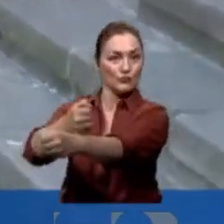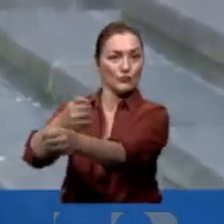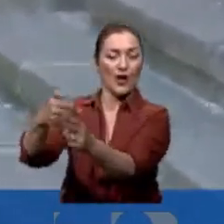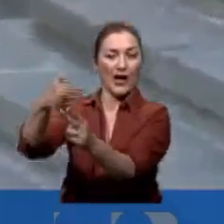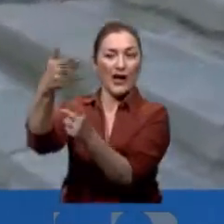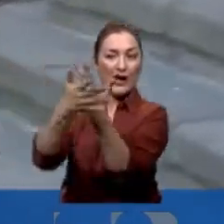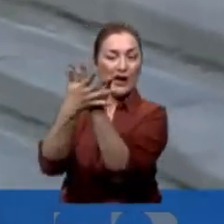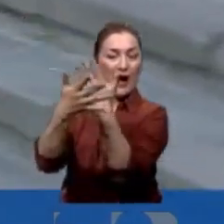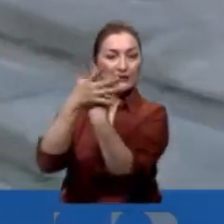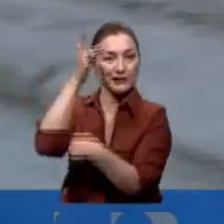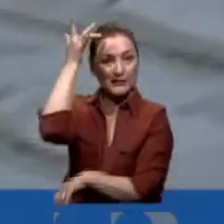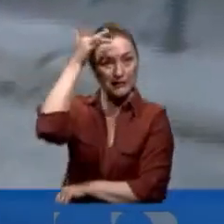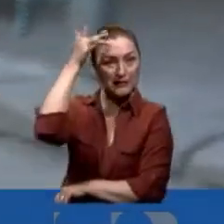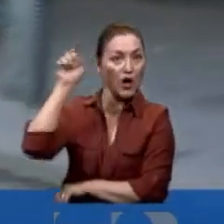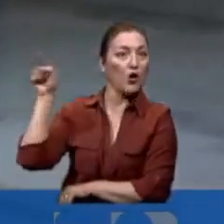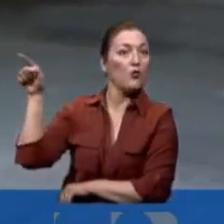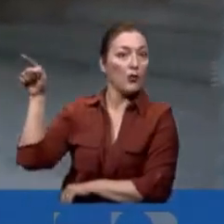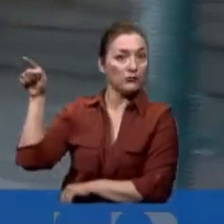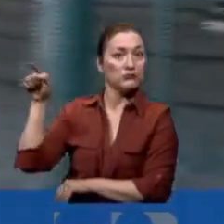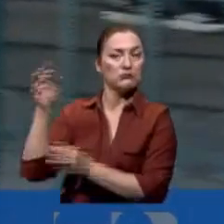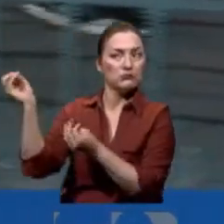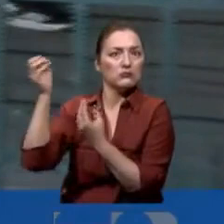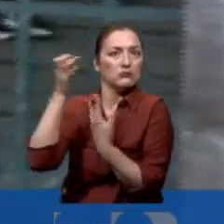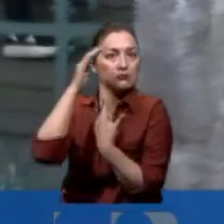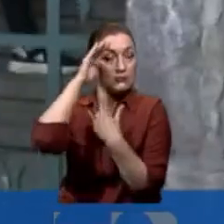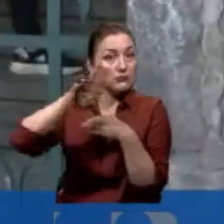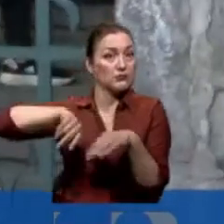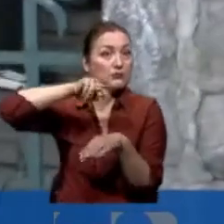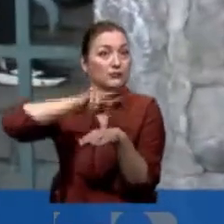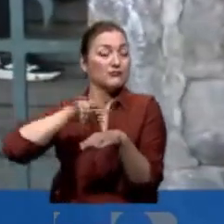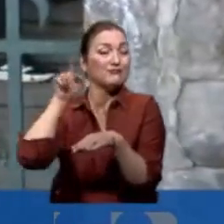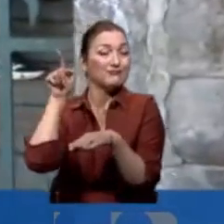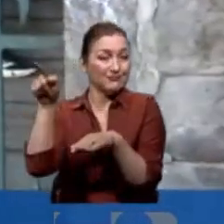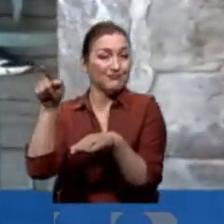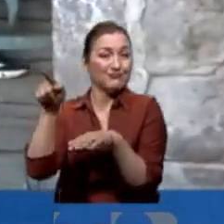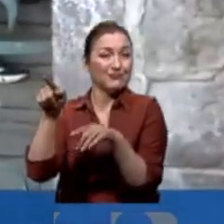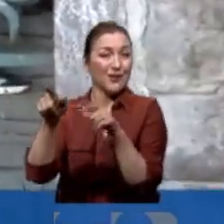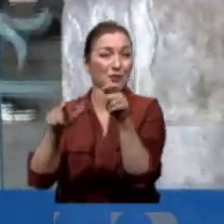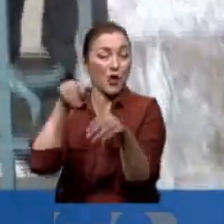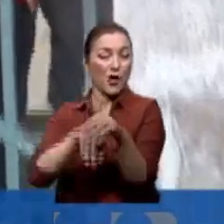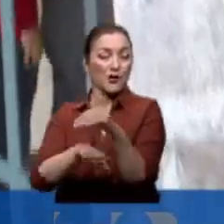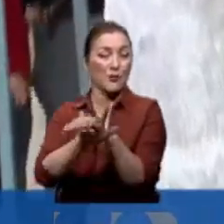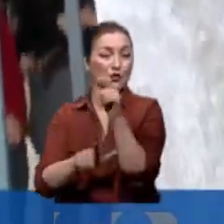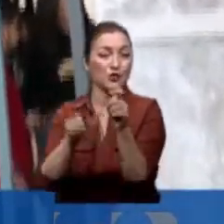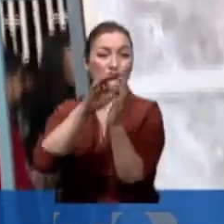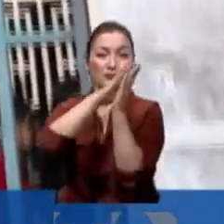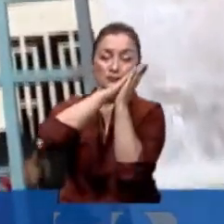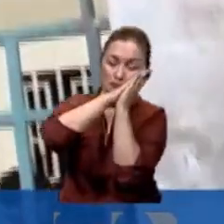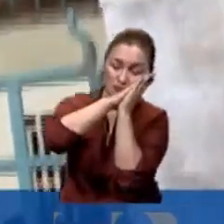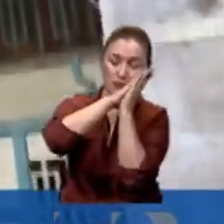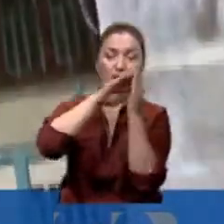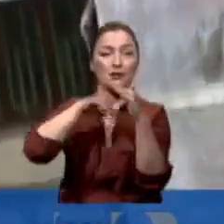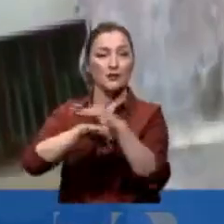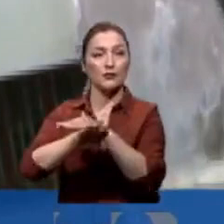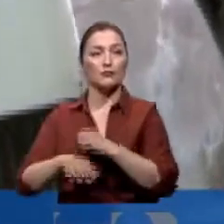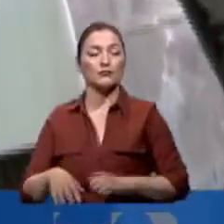expenal García Moreno porque según tiene información la Policía Nacional se encuentran pernando varios ciudadanos al